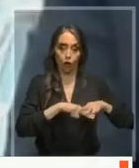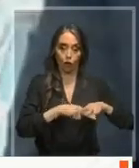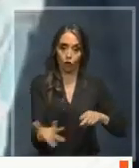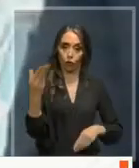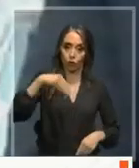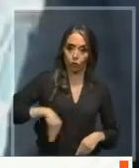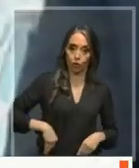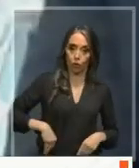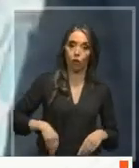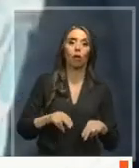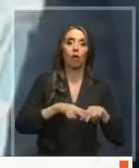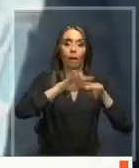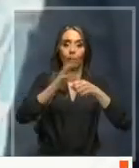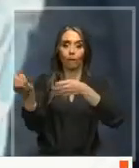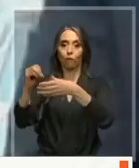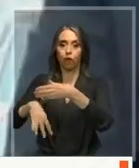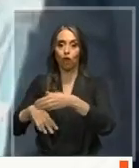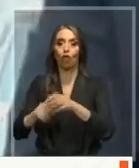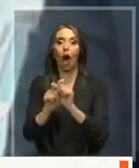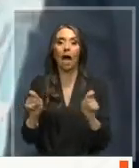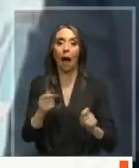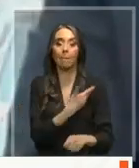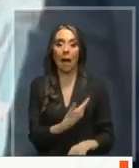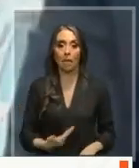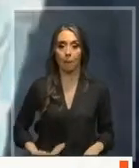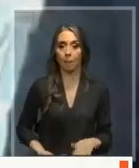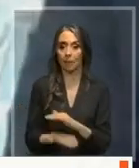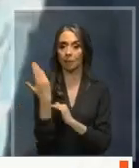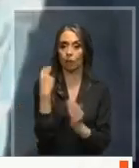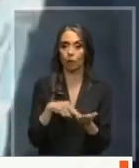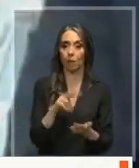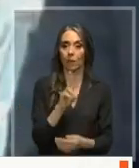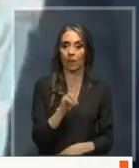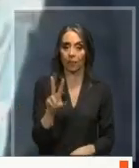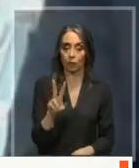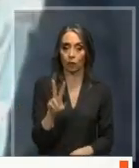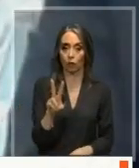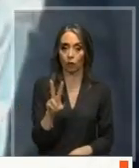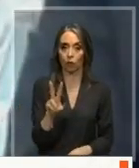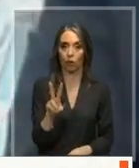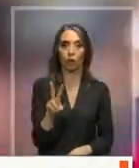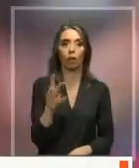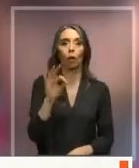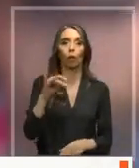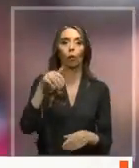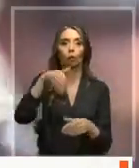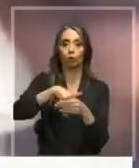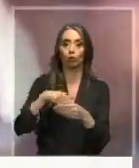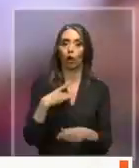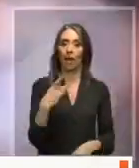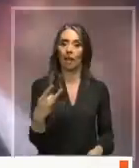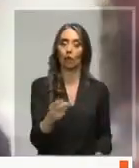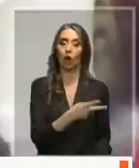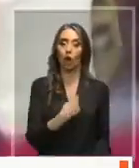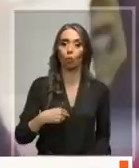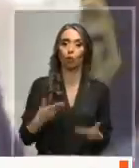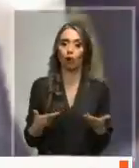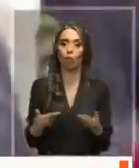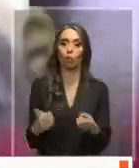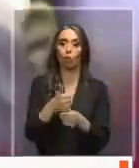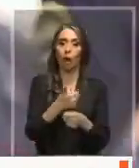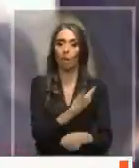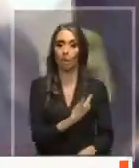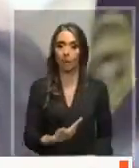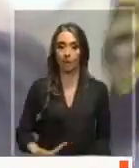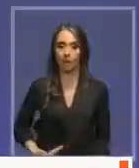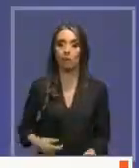la campaña presidencial del año 2022, donde resultó electo nuestro actual presidente,